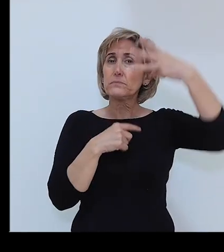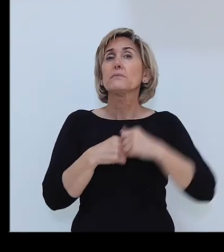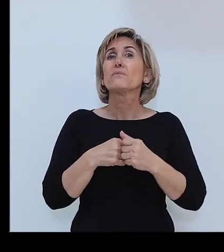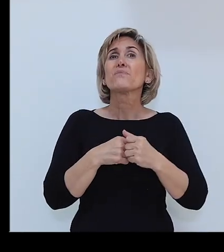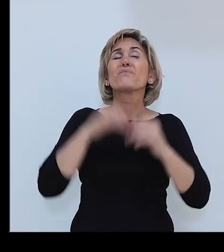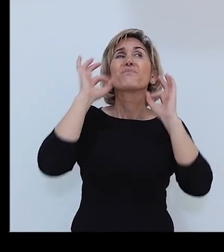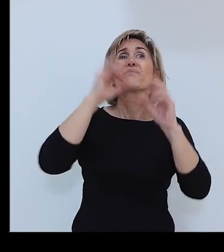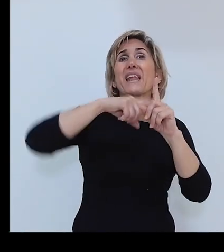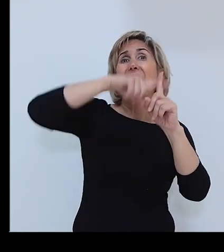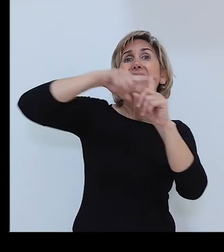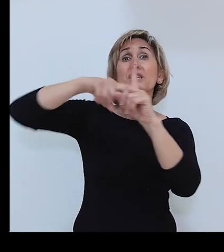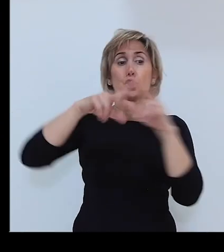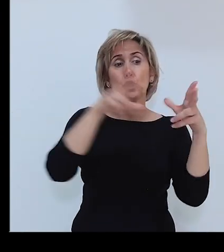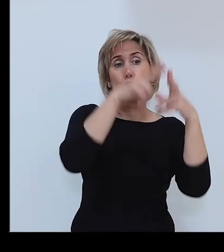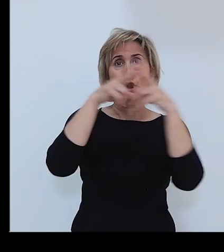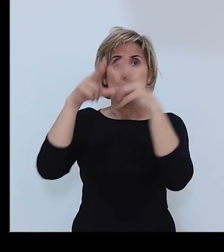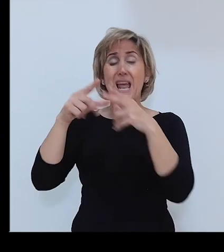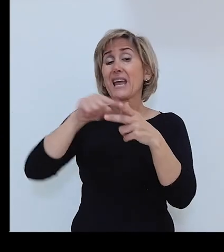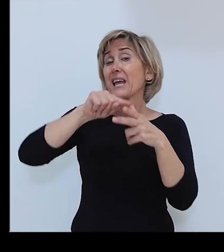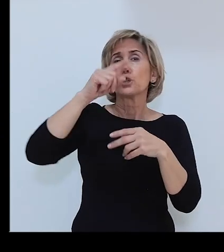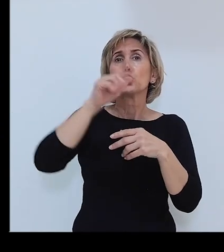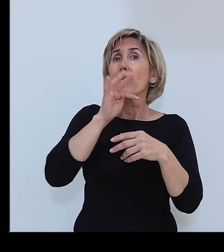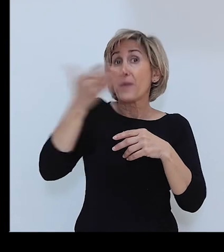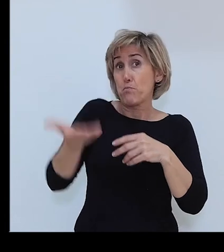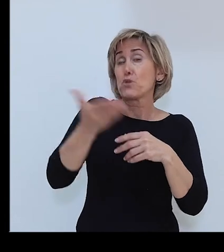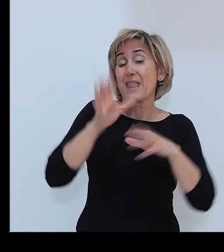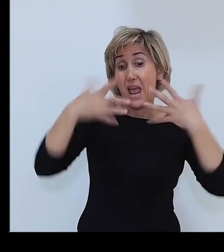doméstico, las relaciones de poder en torno a 3